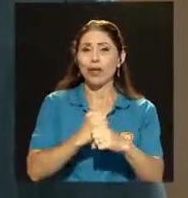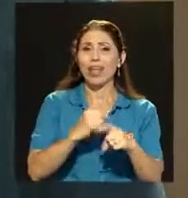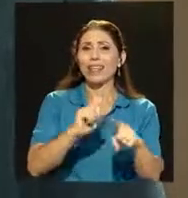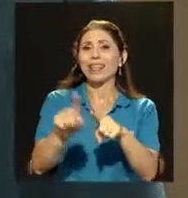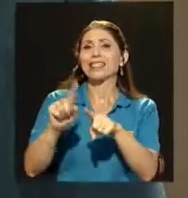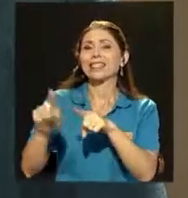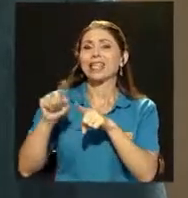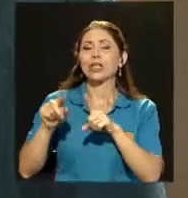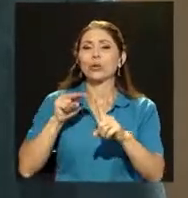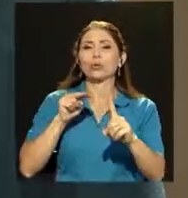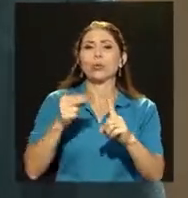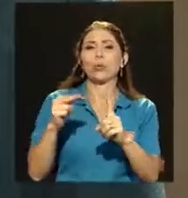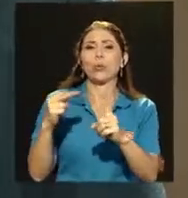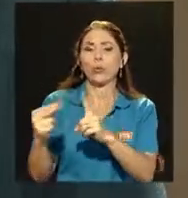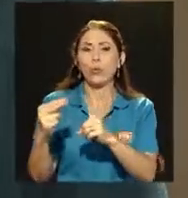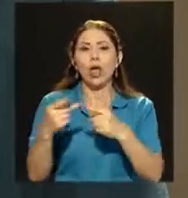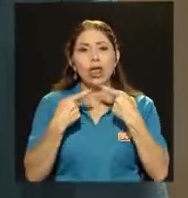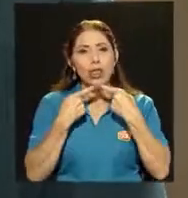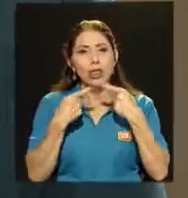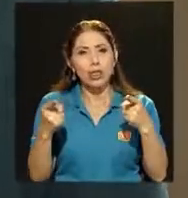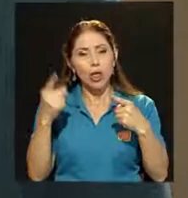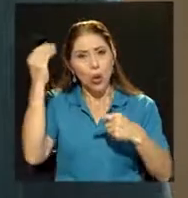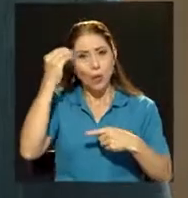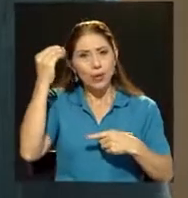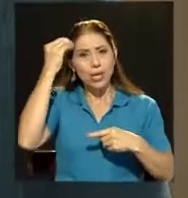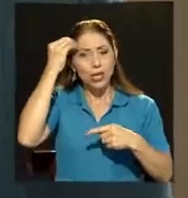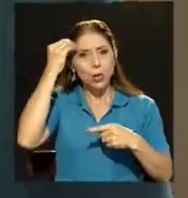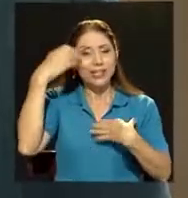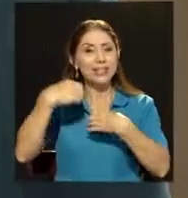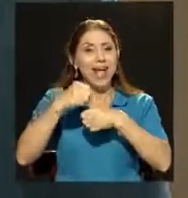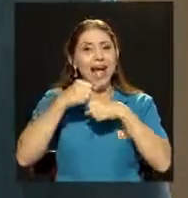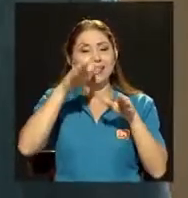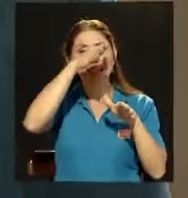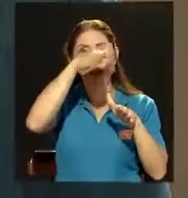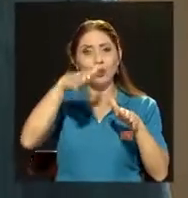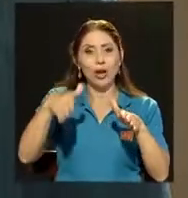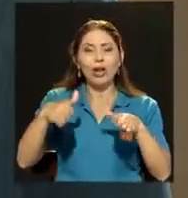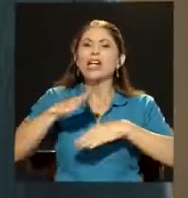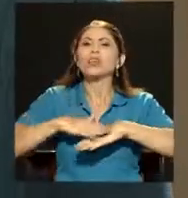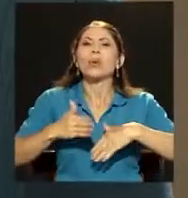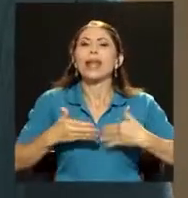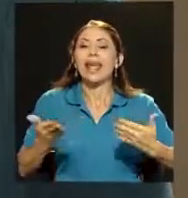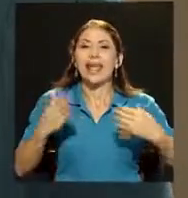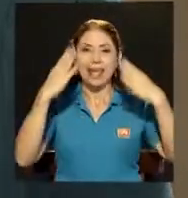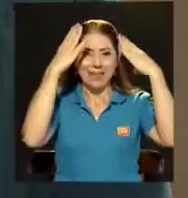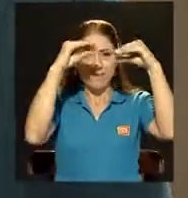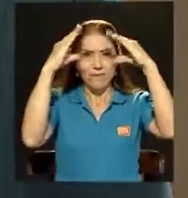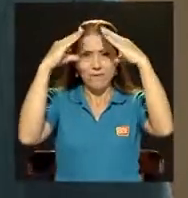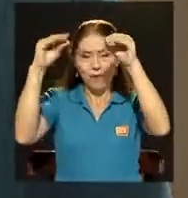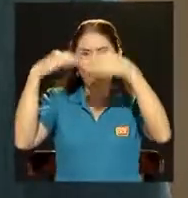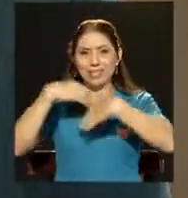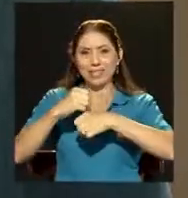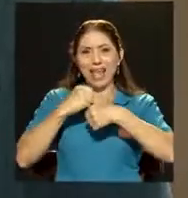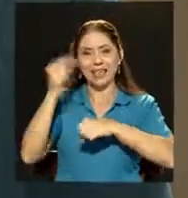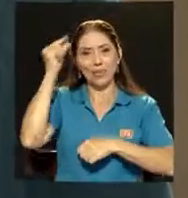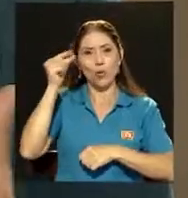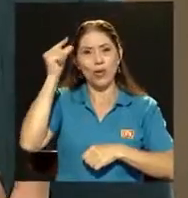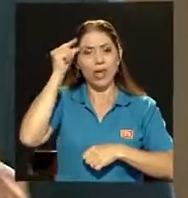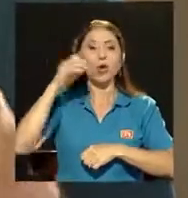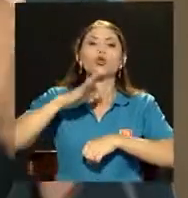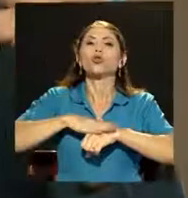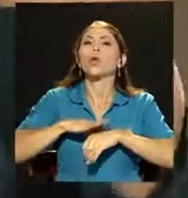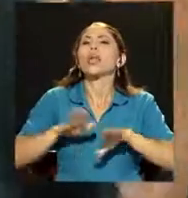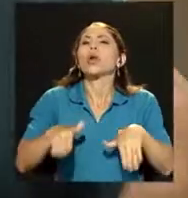y opiniones que hace la Contraloría sobre informes que presenta el gobierno, sobre la liquidación del presupuesto, es decir, sobre